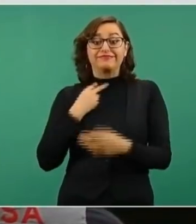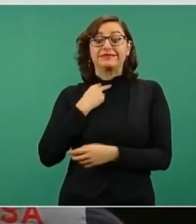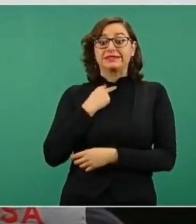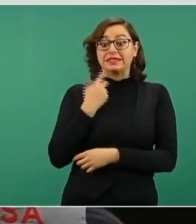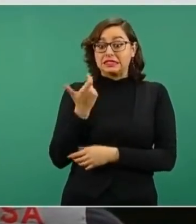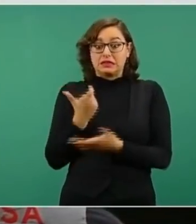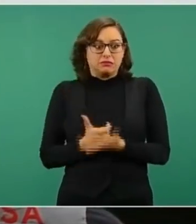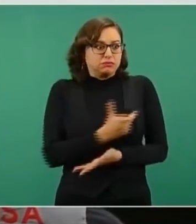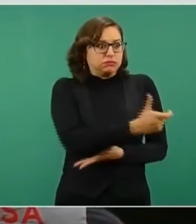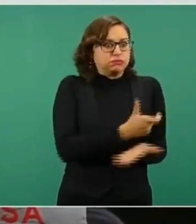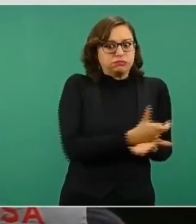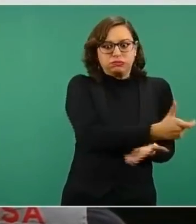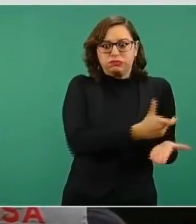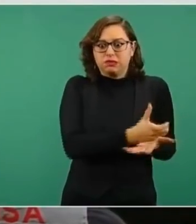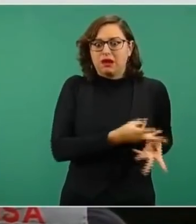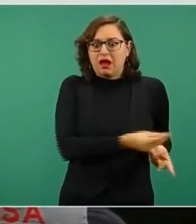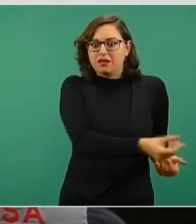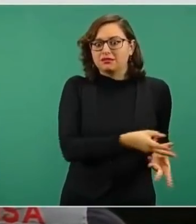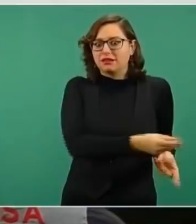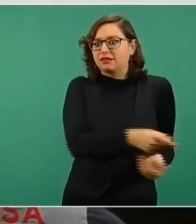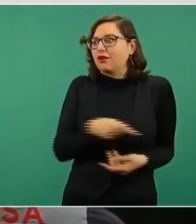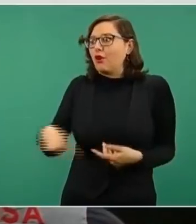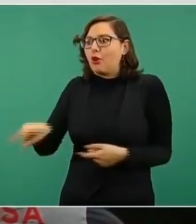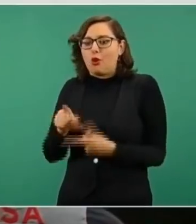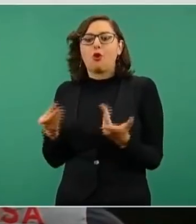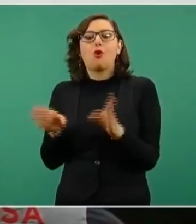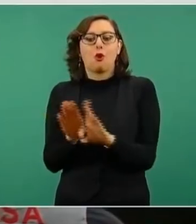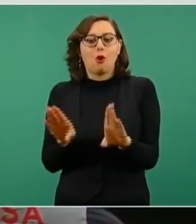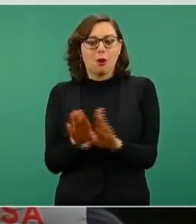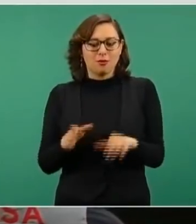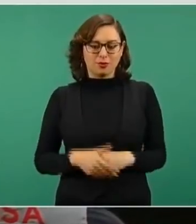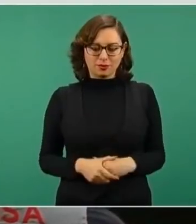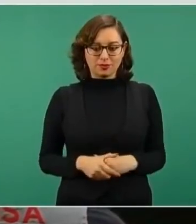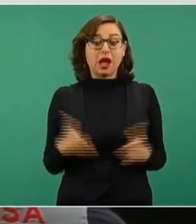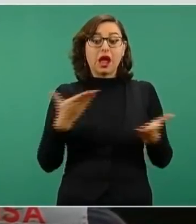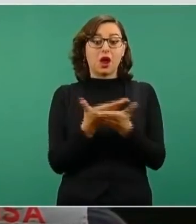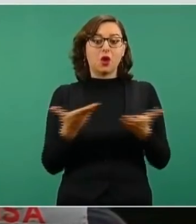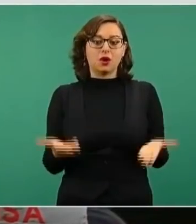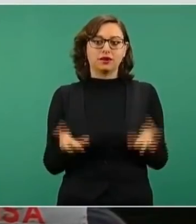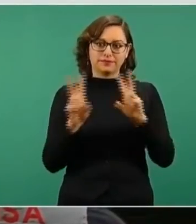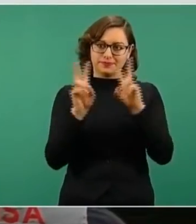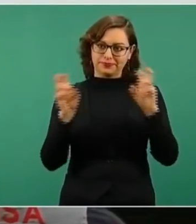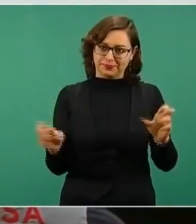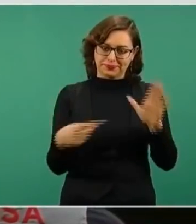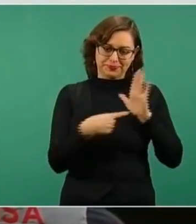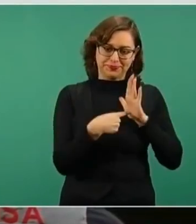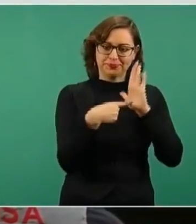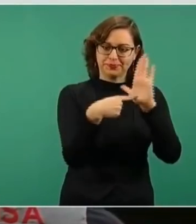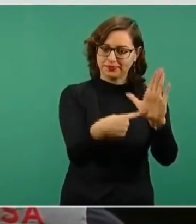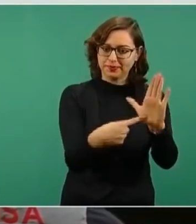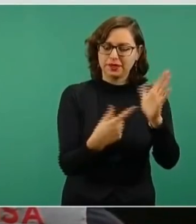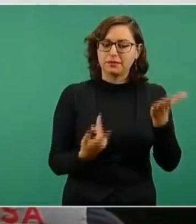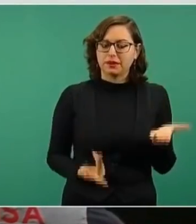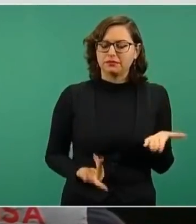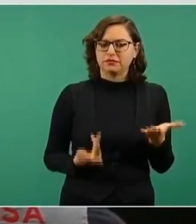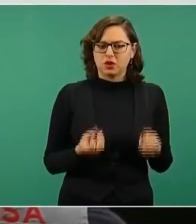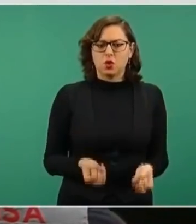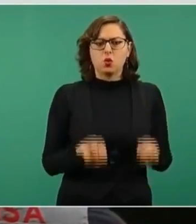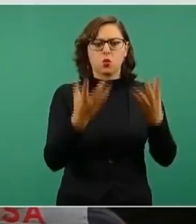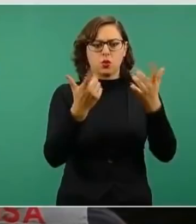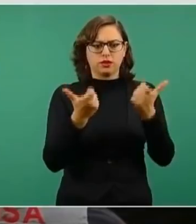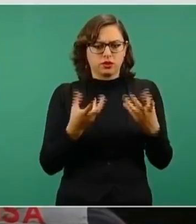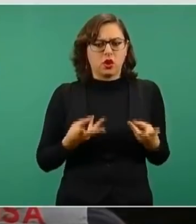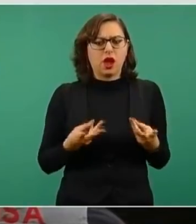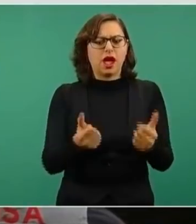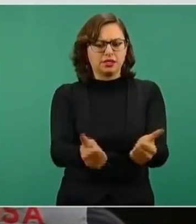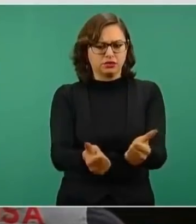entonces. Estas tarifas son lo que cuesta generar la electricidad. Es el llamado